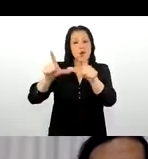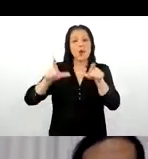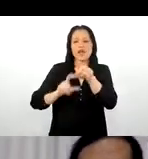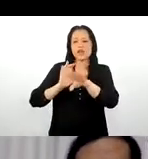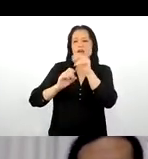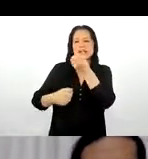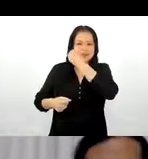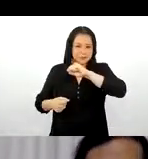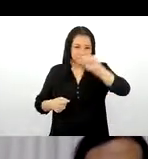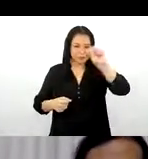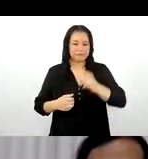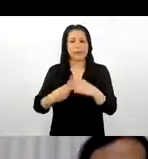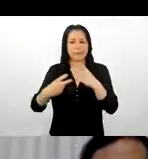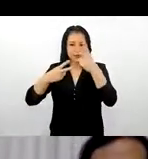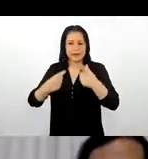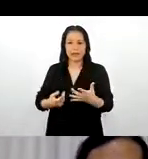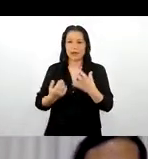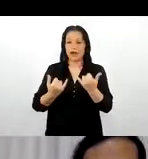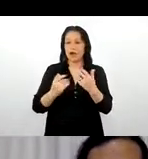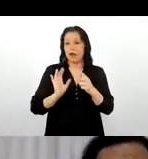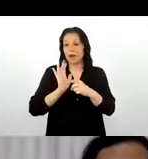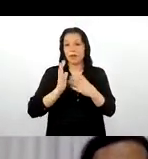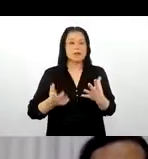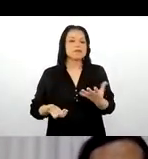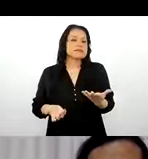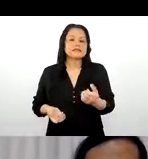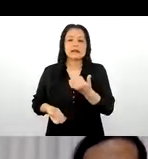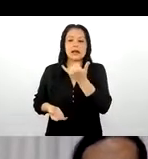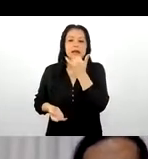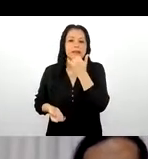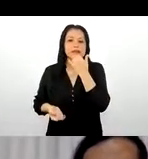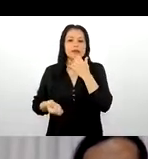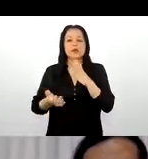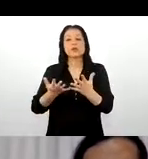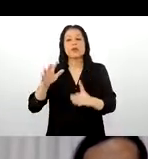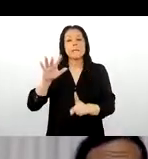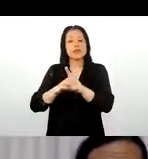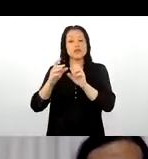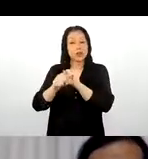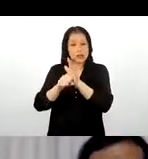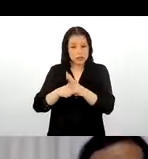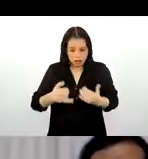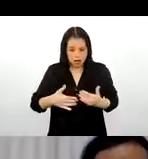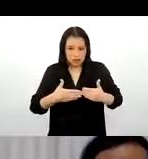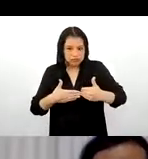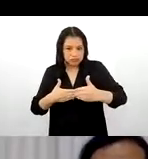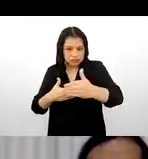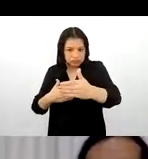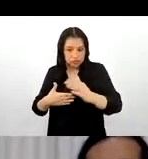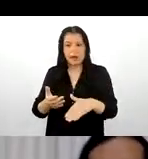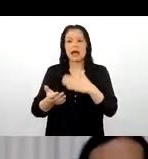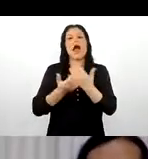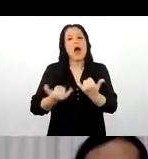bueno, sabemos claramente qué pasó o qué venimos atravesando en la situación del COVID, ahora ya en una situación mucho más